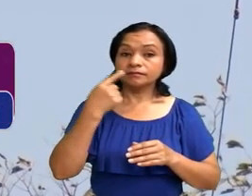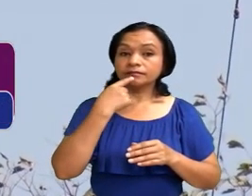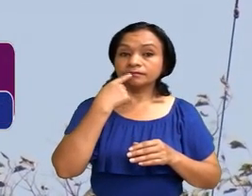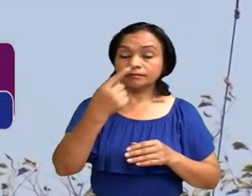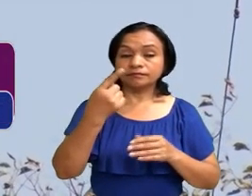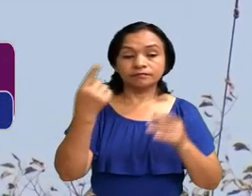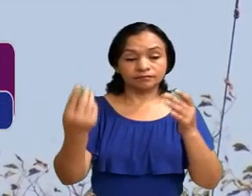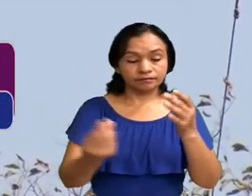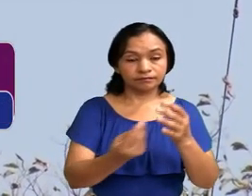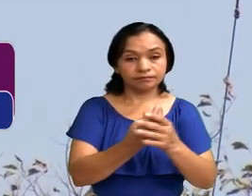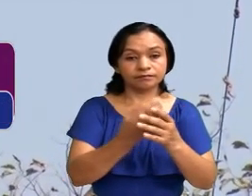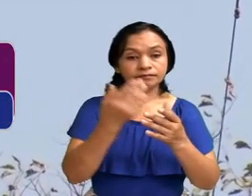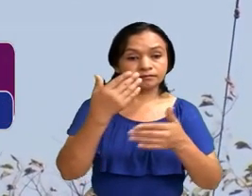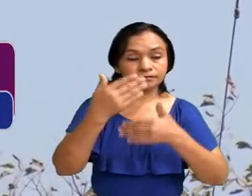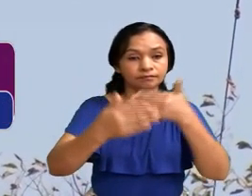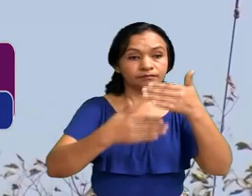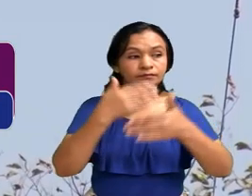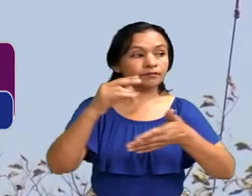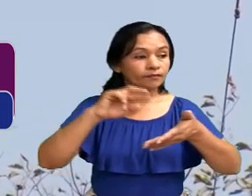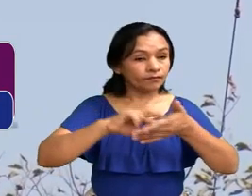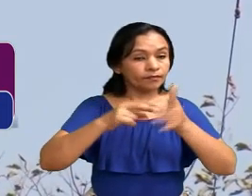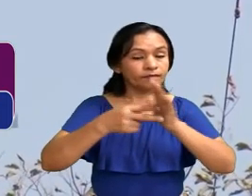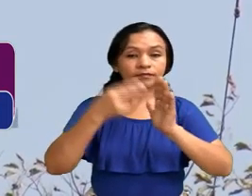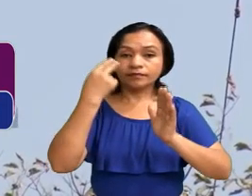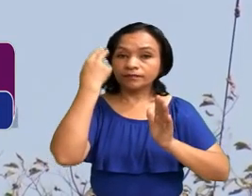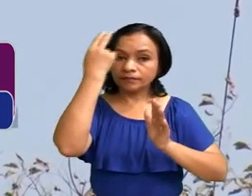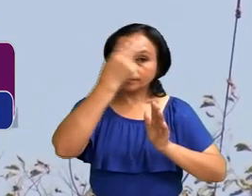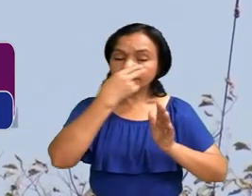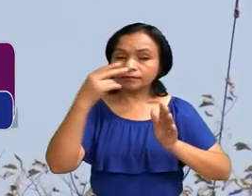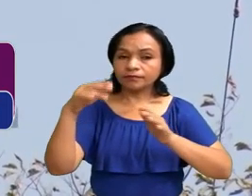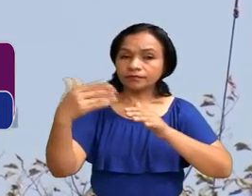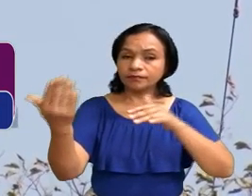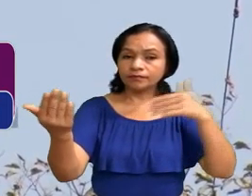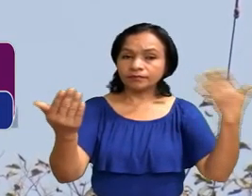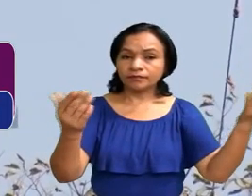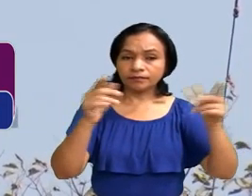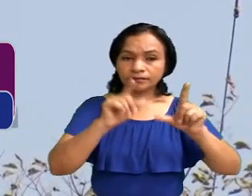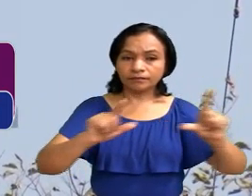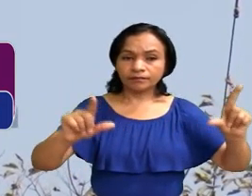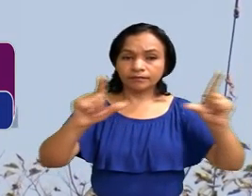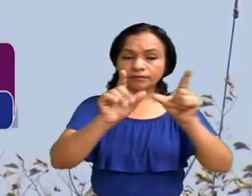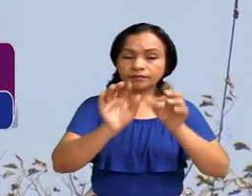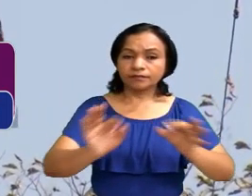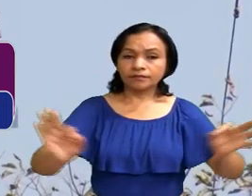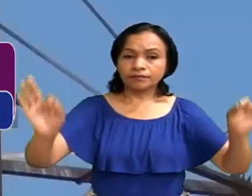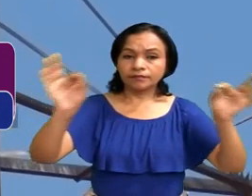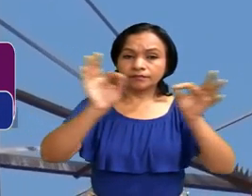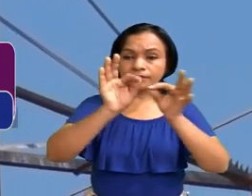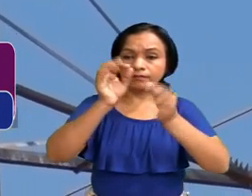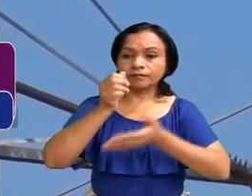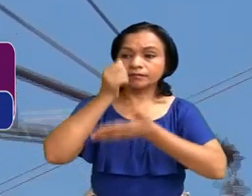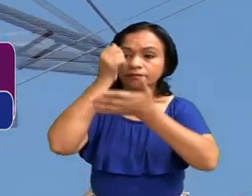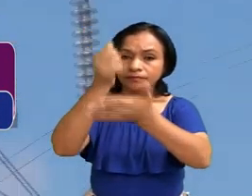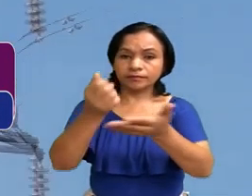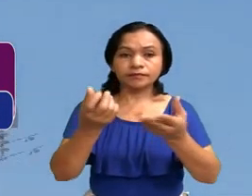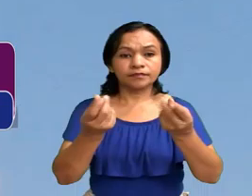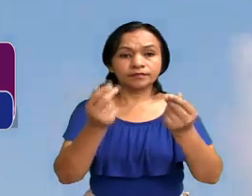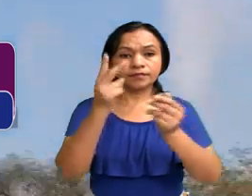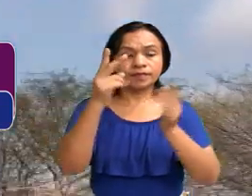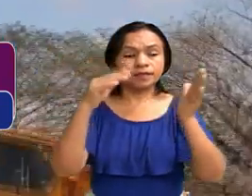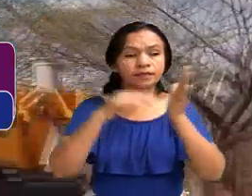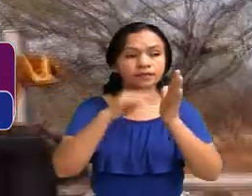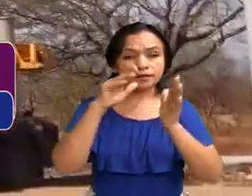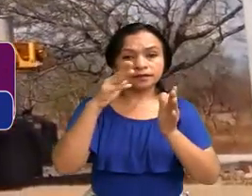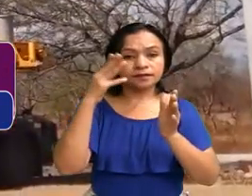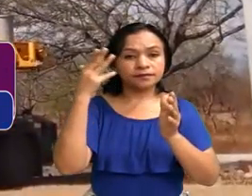están involucrados dentro de este proceso. Y en ese sentido le preguntaría, ¿cuáles van a ser las zonas priorizadas a partir de estos focos de inversión en el